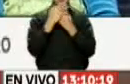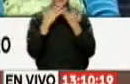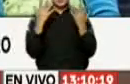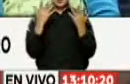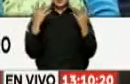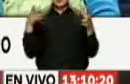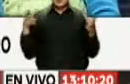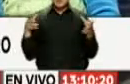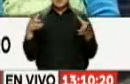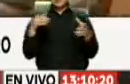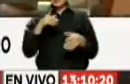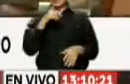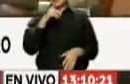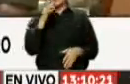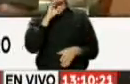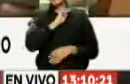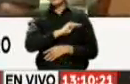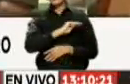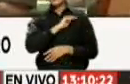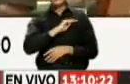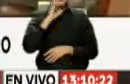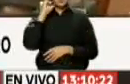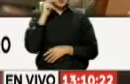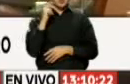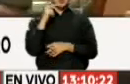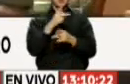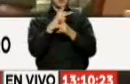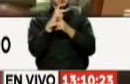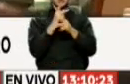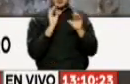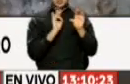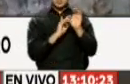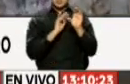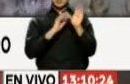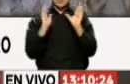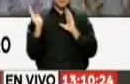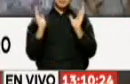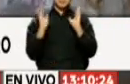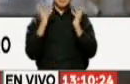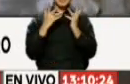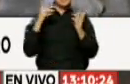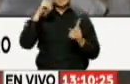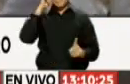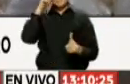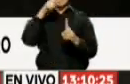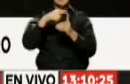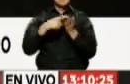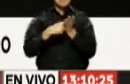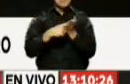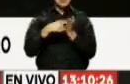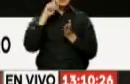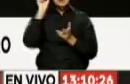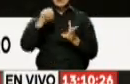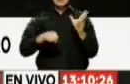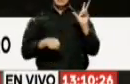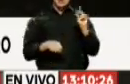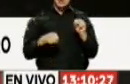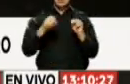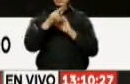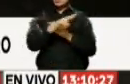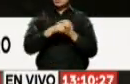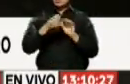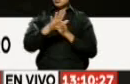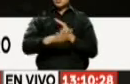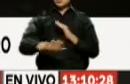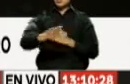asamblea cantonal encabezada por el municipio de Cuenca y el Consejo de Participación Ciudadana Transitorio, con el fin de debatir si se permite o no la minería en